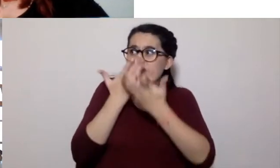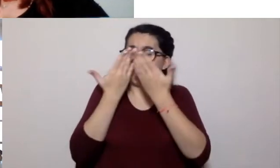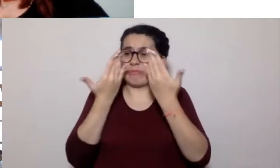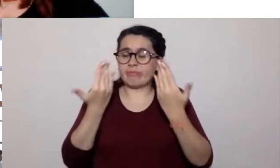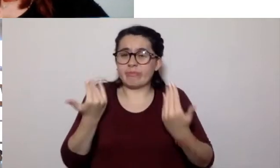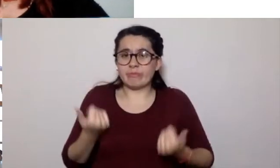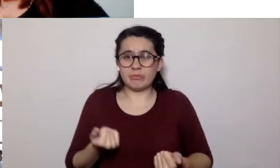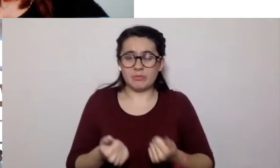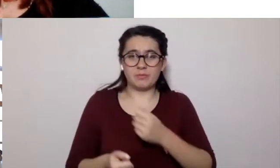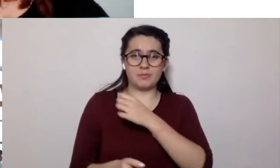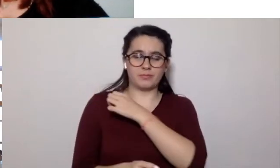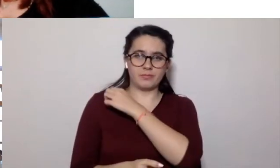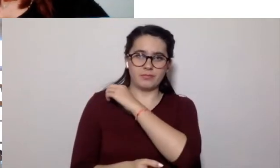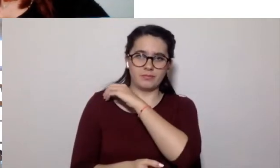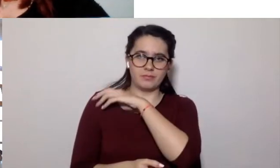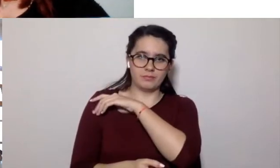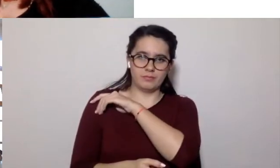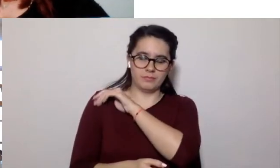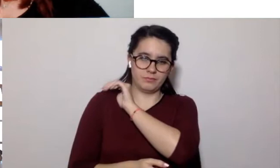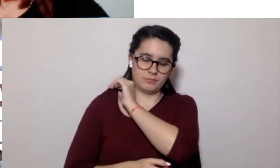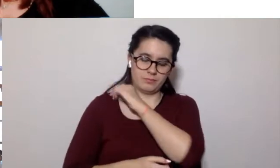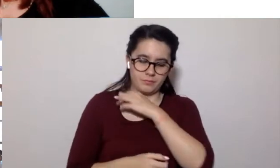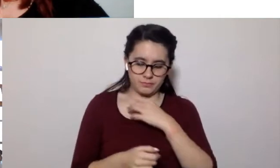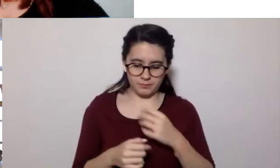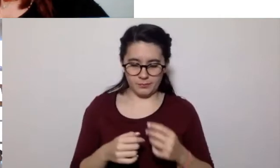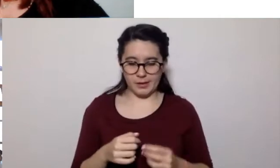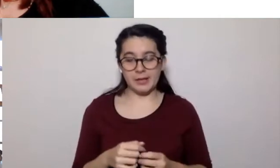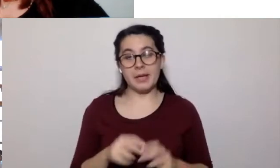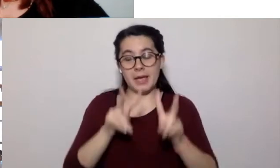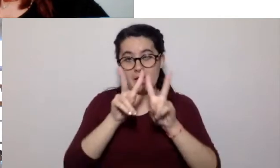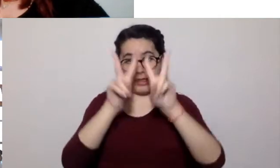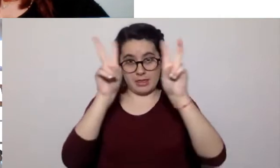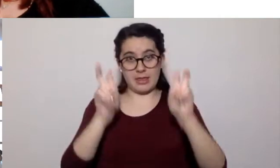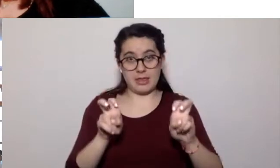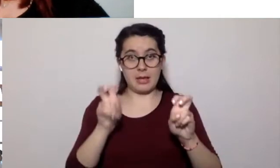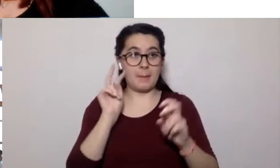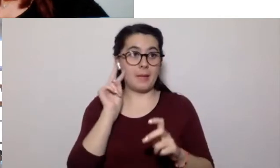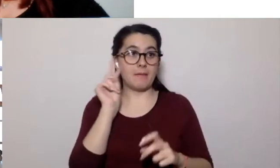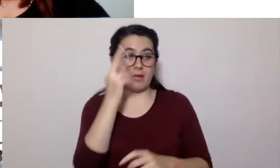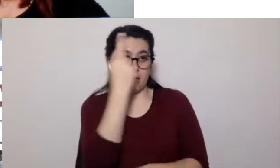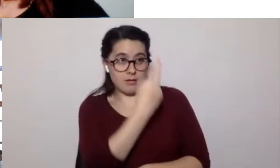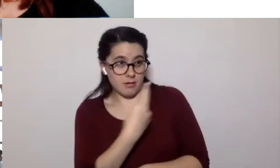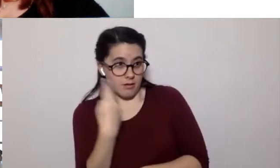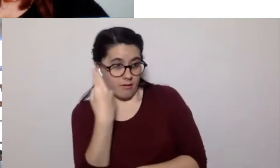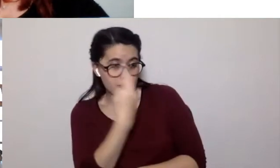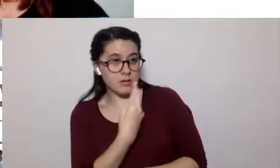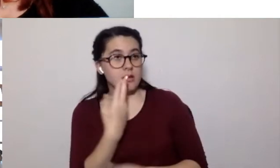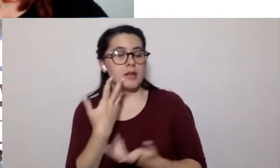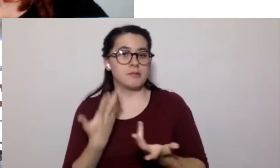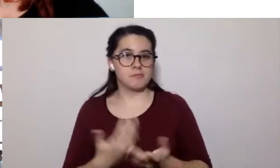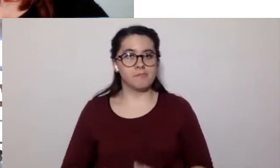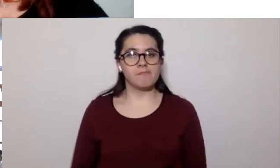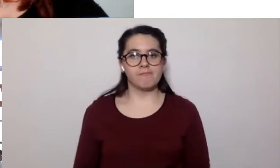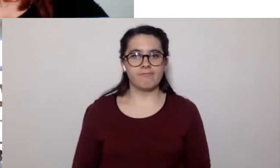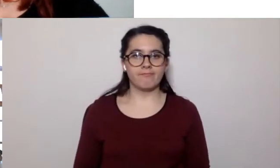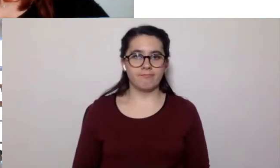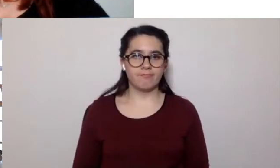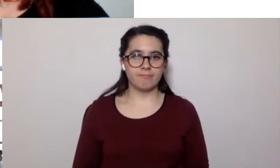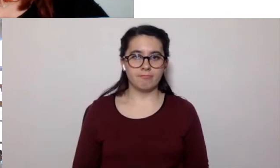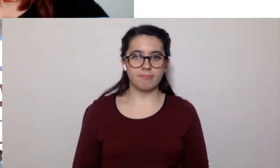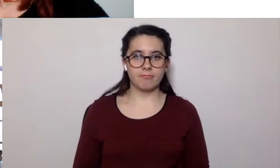que está bien padre que lo tomemos hoy porque nos sirve para ahorita, pero también nos sirve si lo